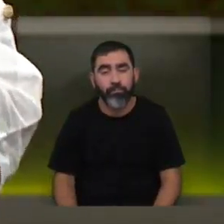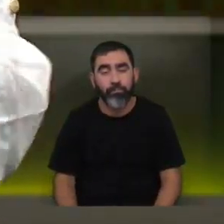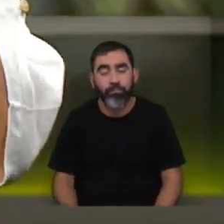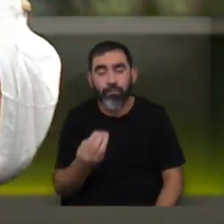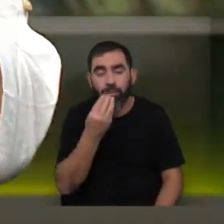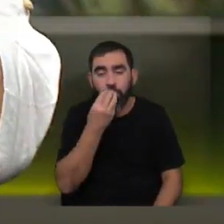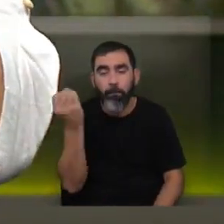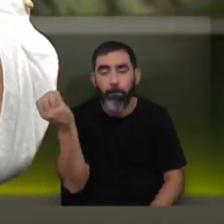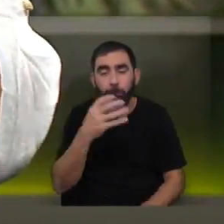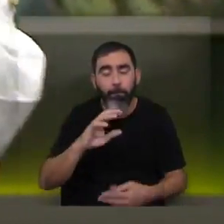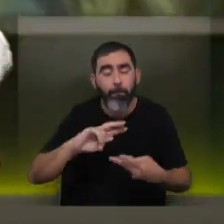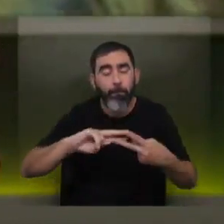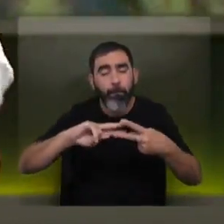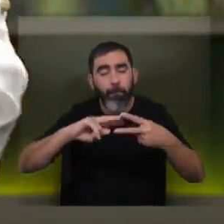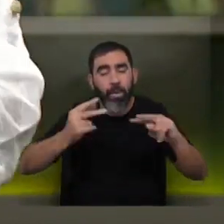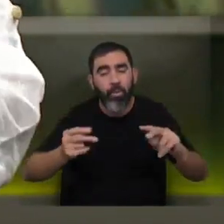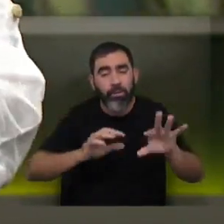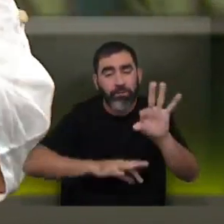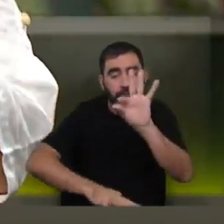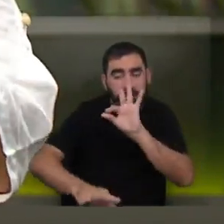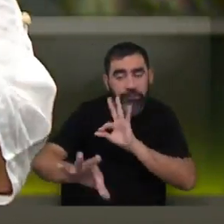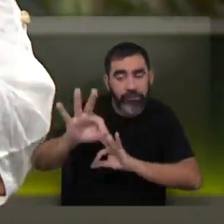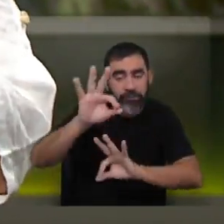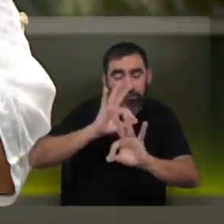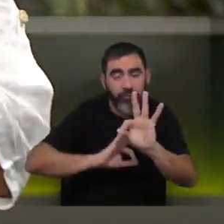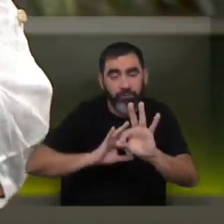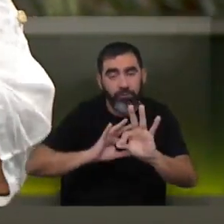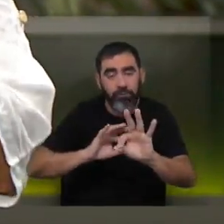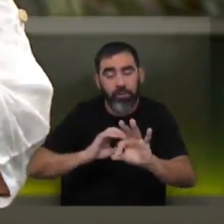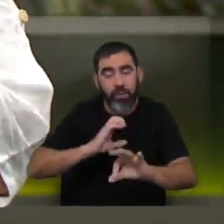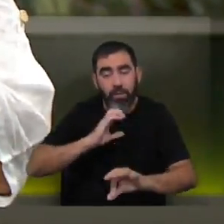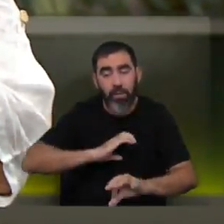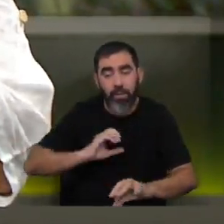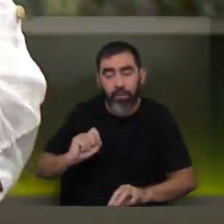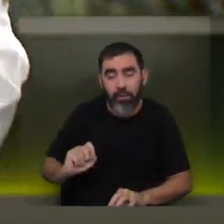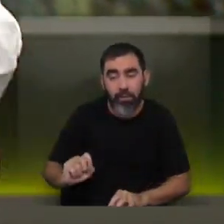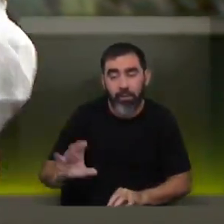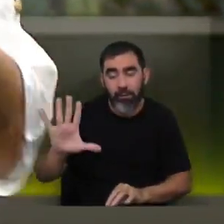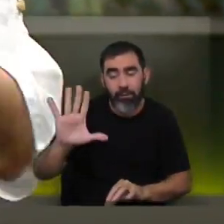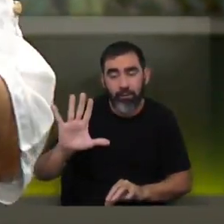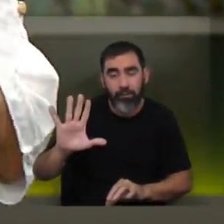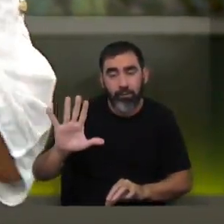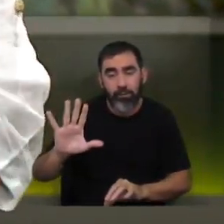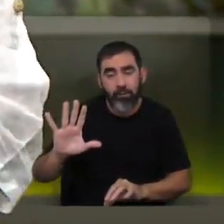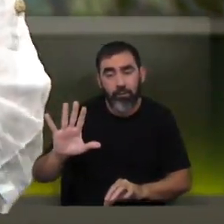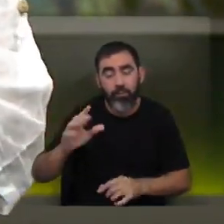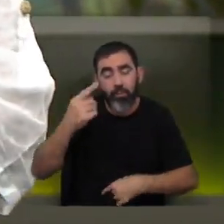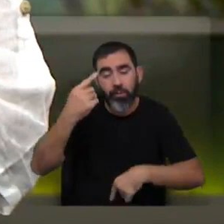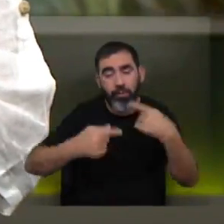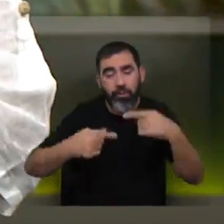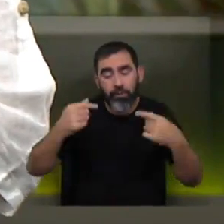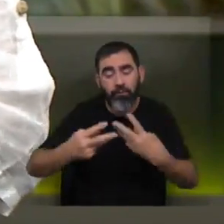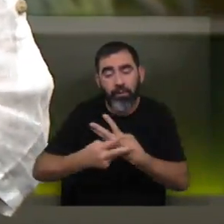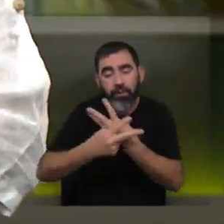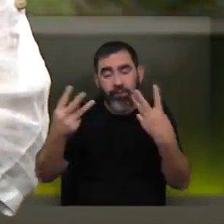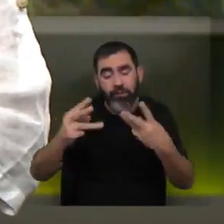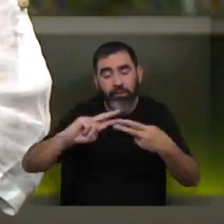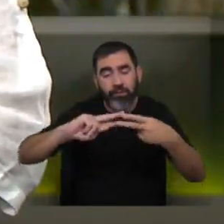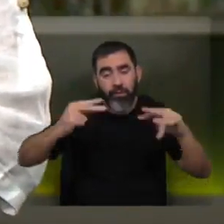es seleccionar una característica determinada a partir de una diversidad genética,